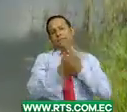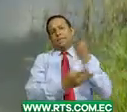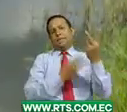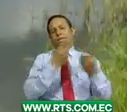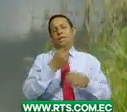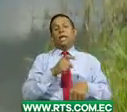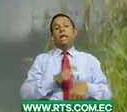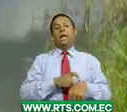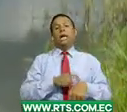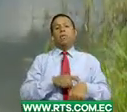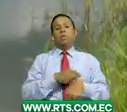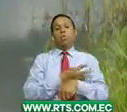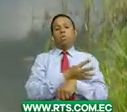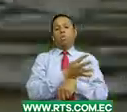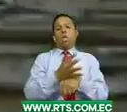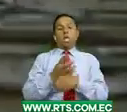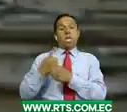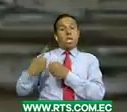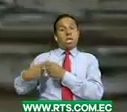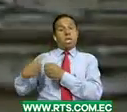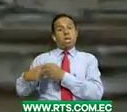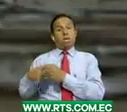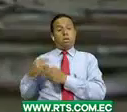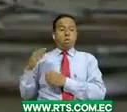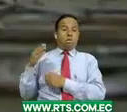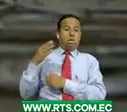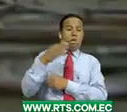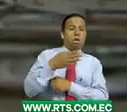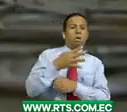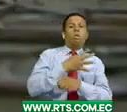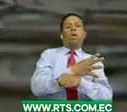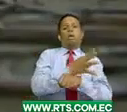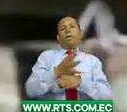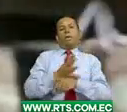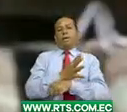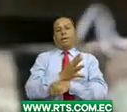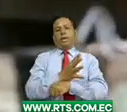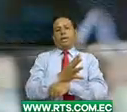a 4 horas de la capital. Informó Carolina Cuenca.